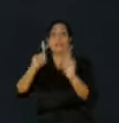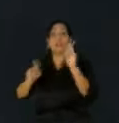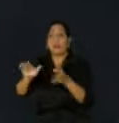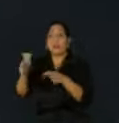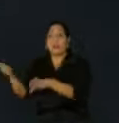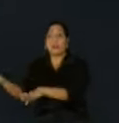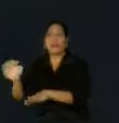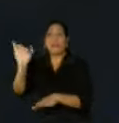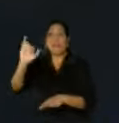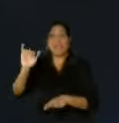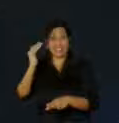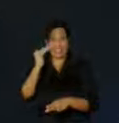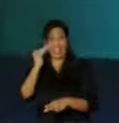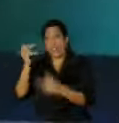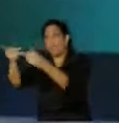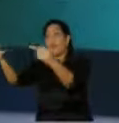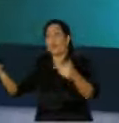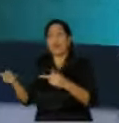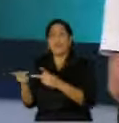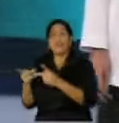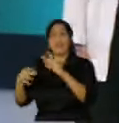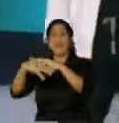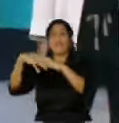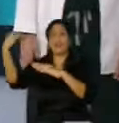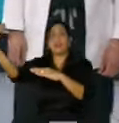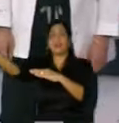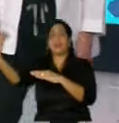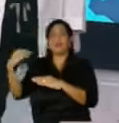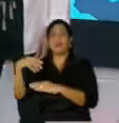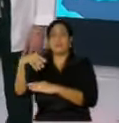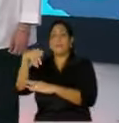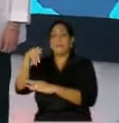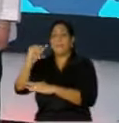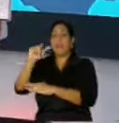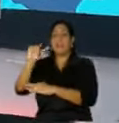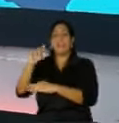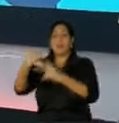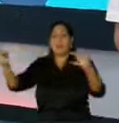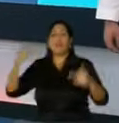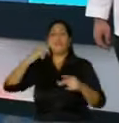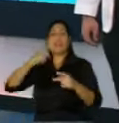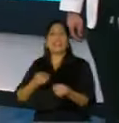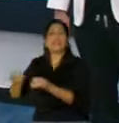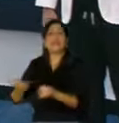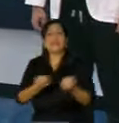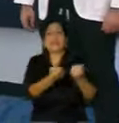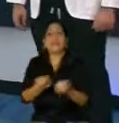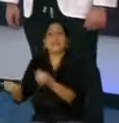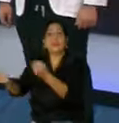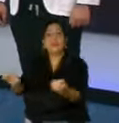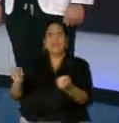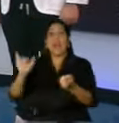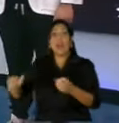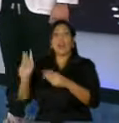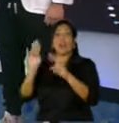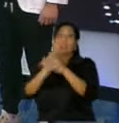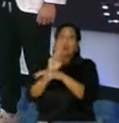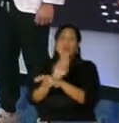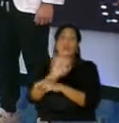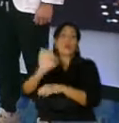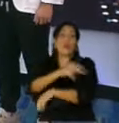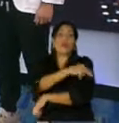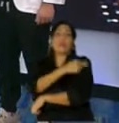lugares recreacionales como el Palacio de Hielo, que es una pista de patines de hielo para niños y adultos, y está siendo utilizada